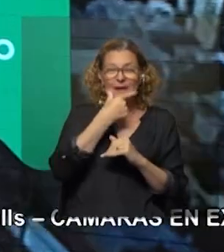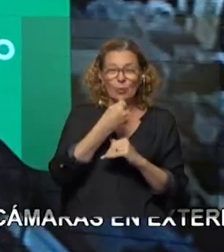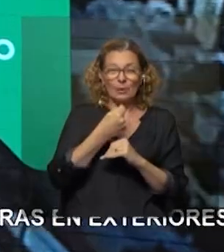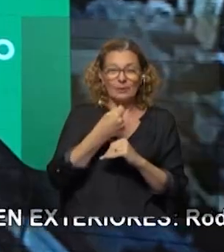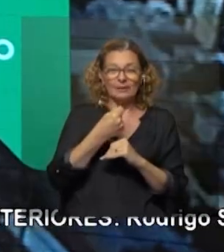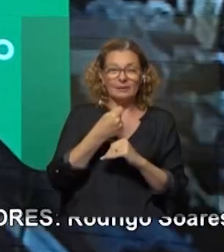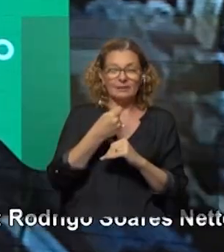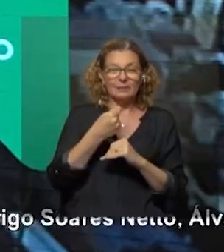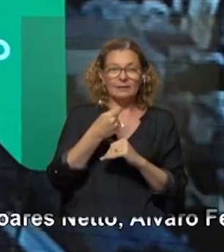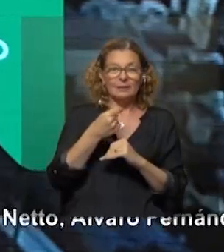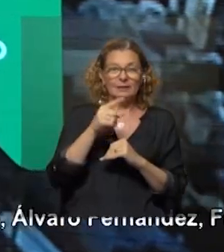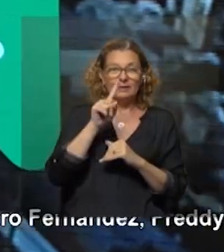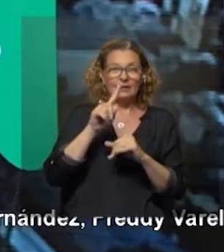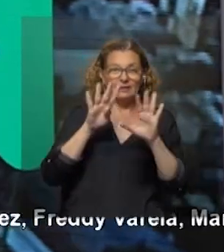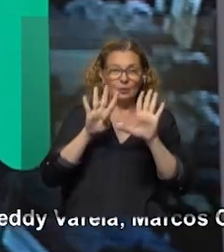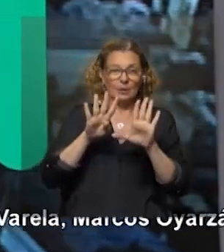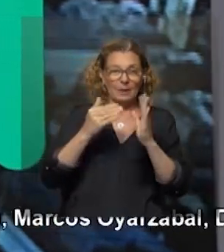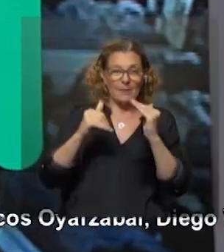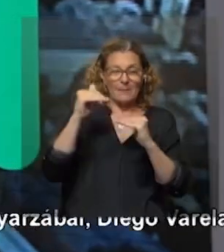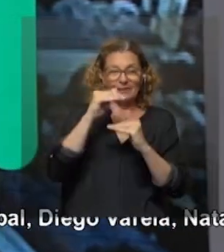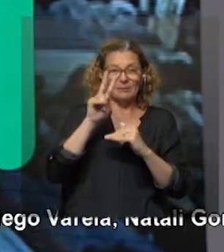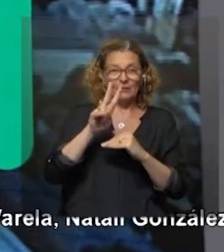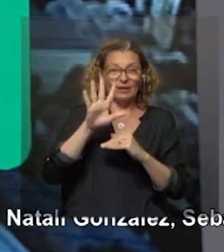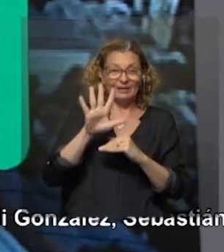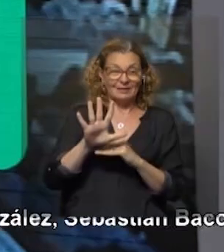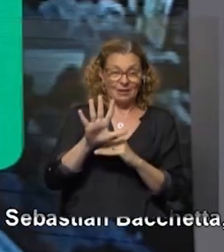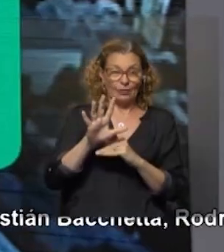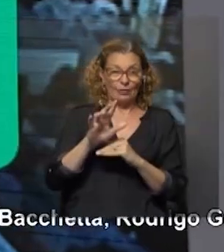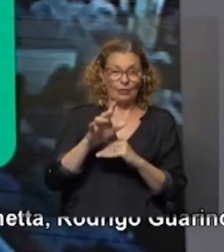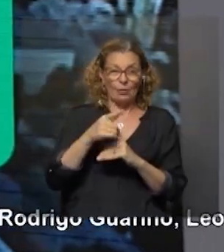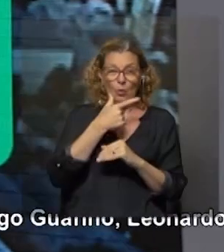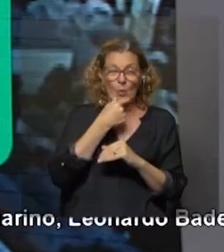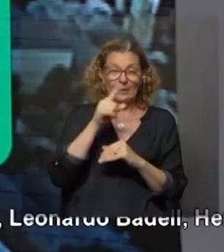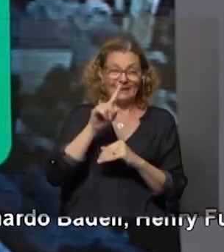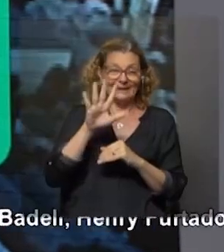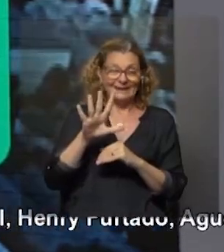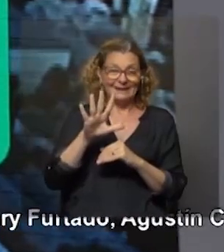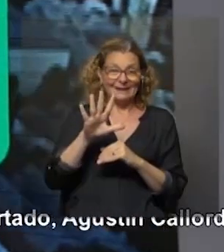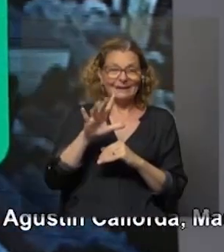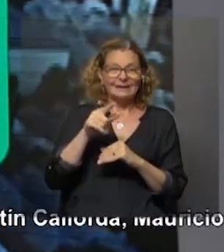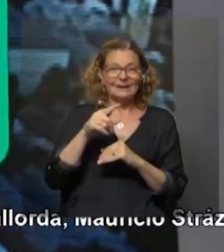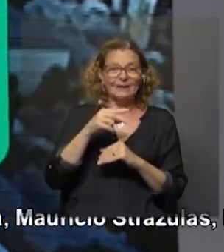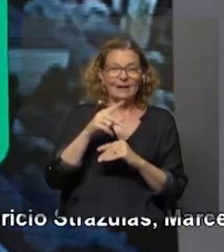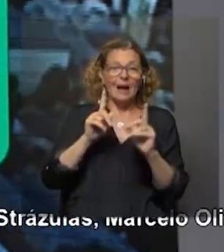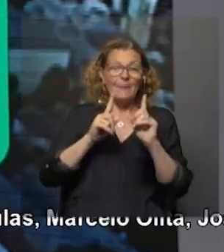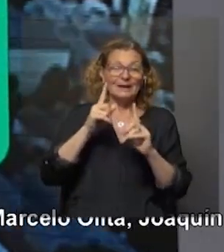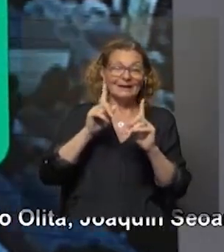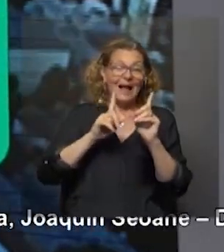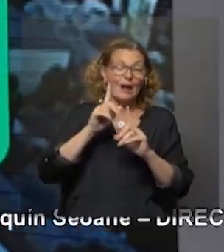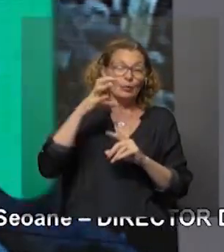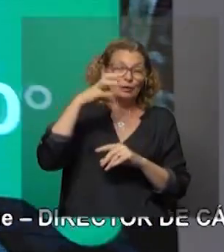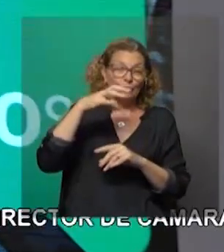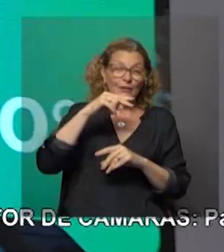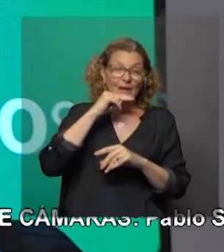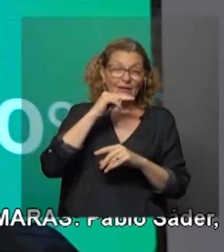es un poco más alta está en 19 y la máxima en 25 jueves 15 de diciembre y aparecen algunas lluvias